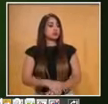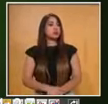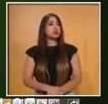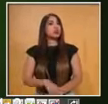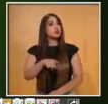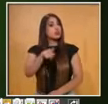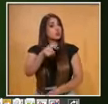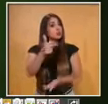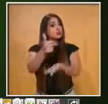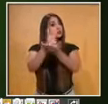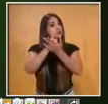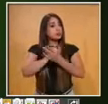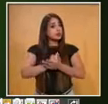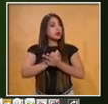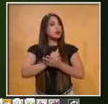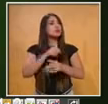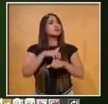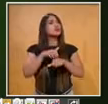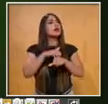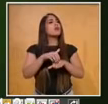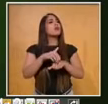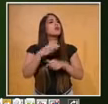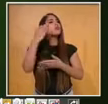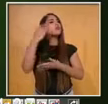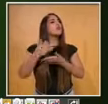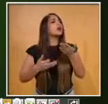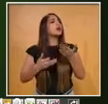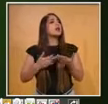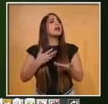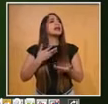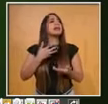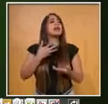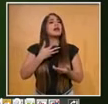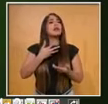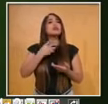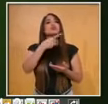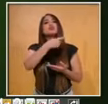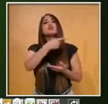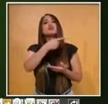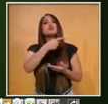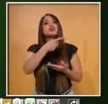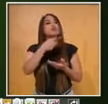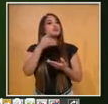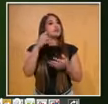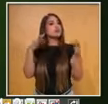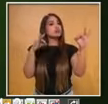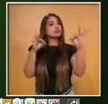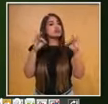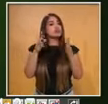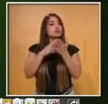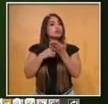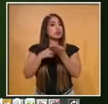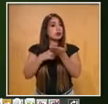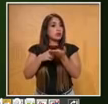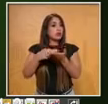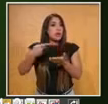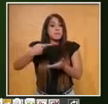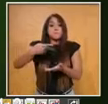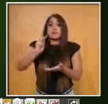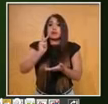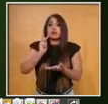número que falta. En la hoja rosa lo tenemos completo, es un medio. Pero la hoja anaranjada está dividida